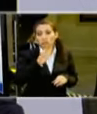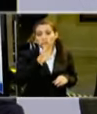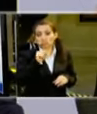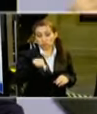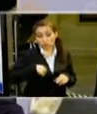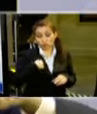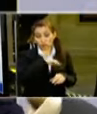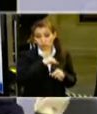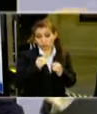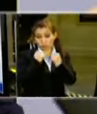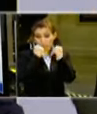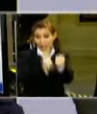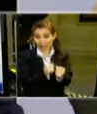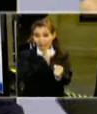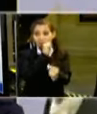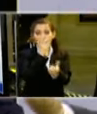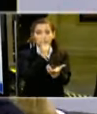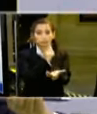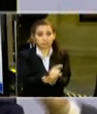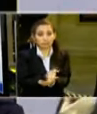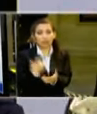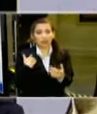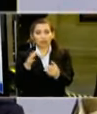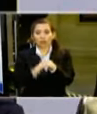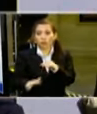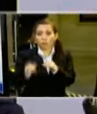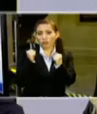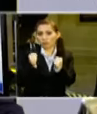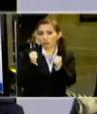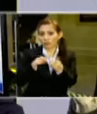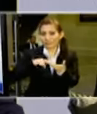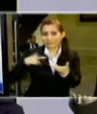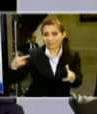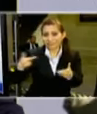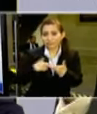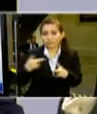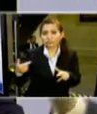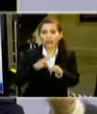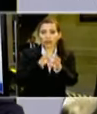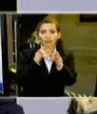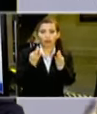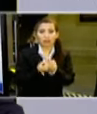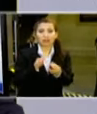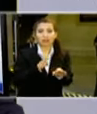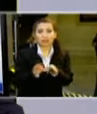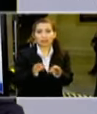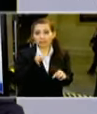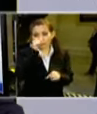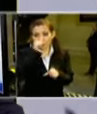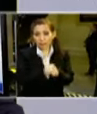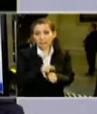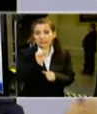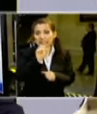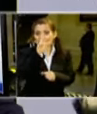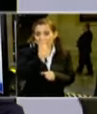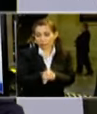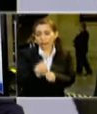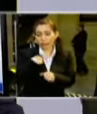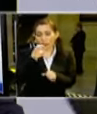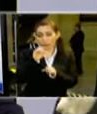poder legislativo, nuestro poder duro a través de la forma en la que trabaja la Secretaría de Relaciones Exteriores se